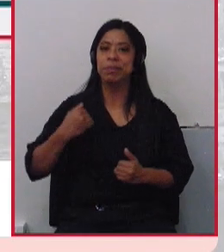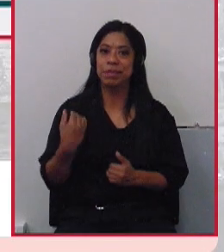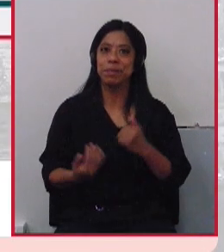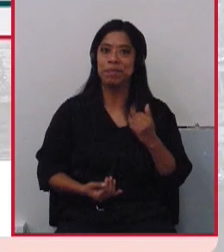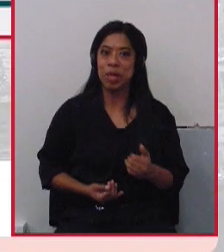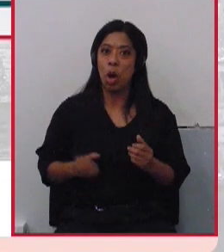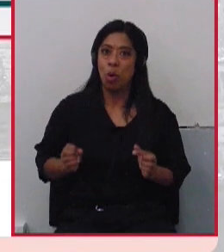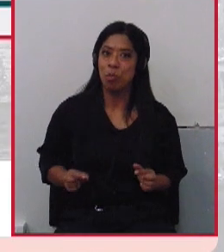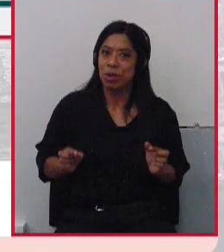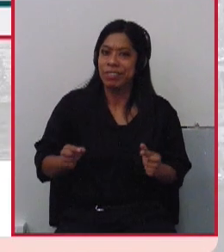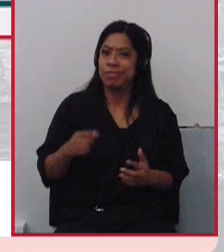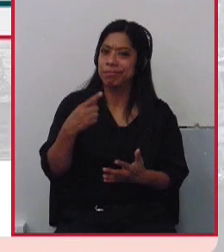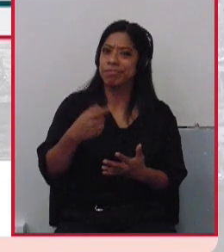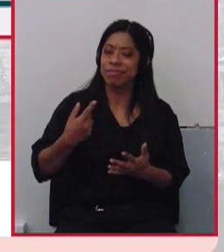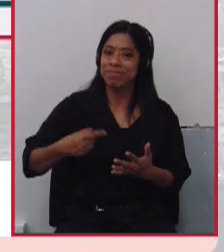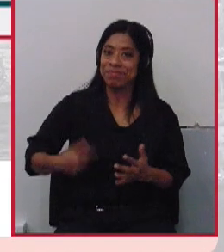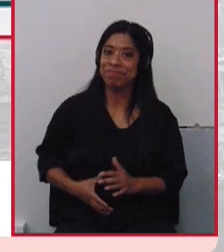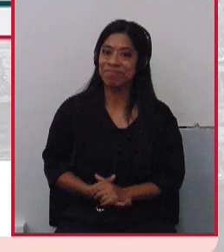en oportunidades.